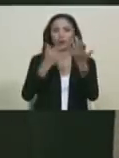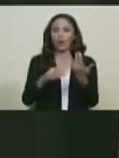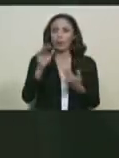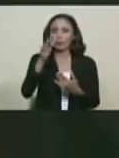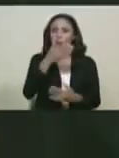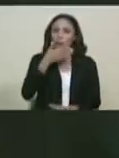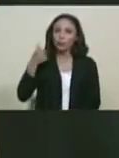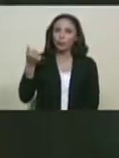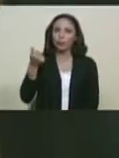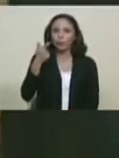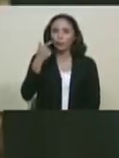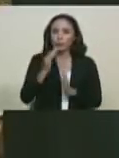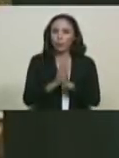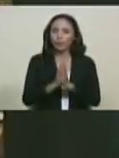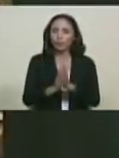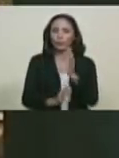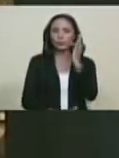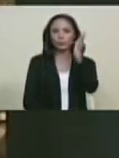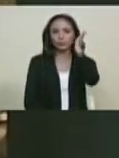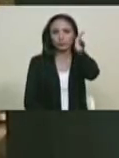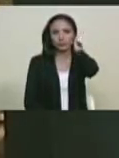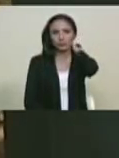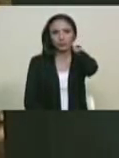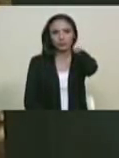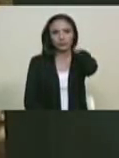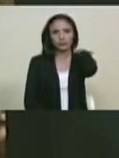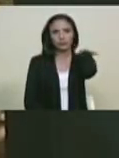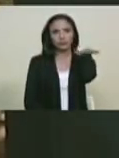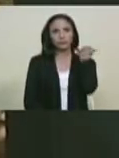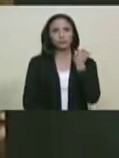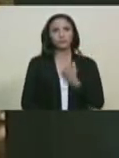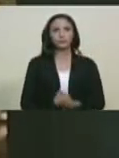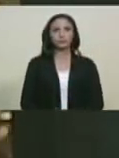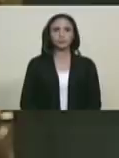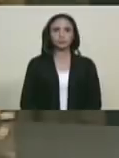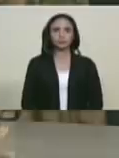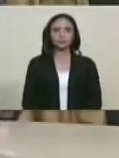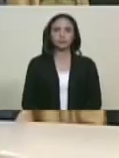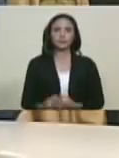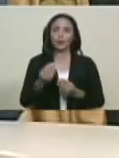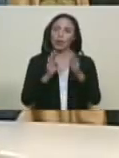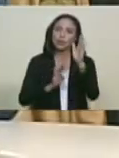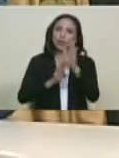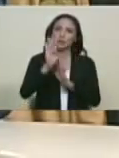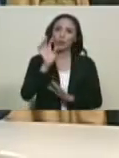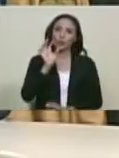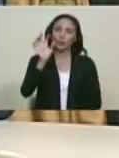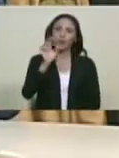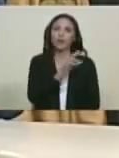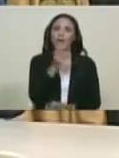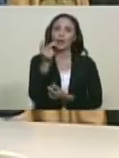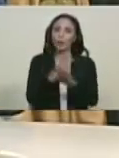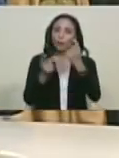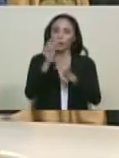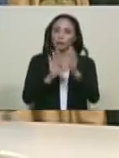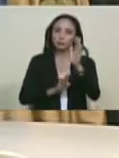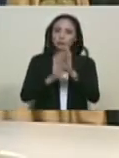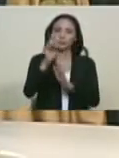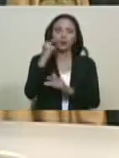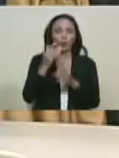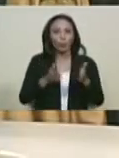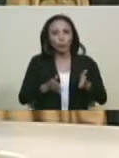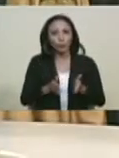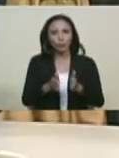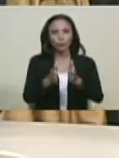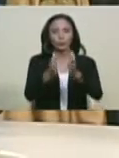y lo hemos encontrado con el programa de recuperación económica crecimiento y prosperidad y vamos a ir transitando ese camino de